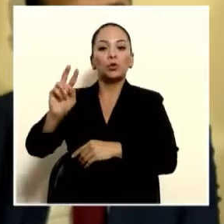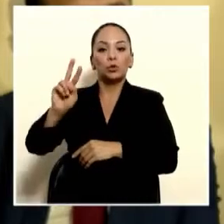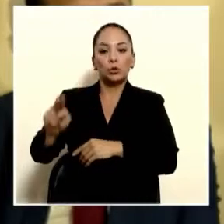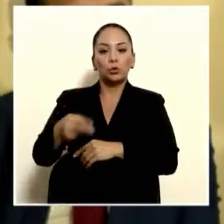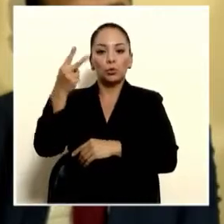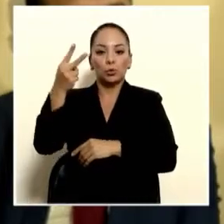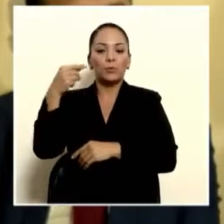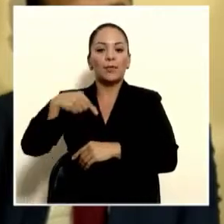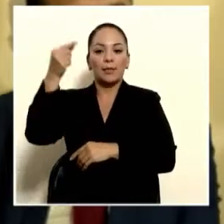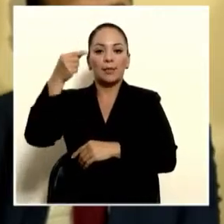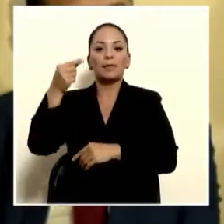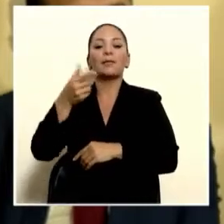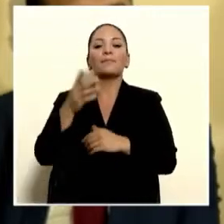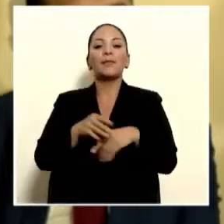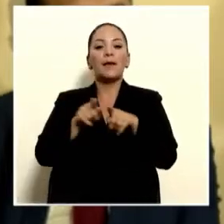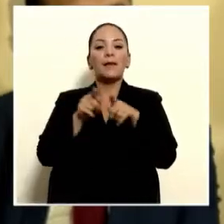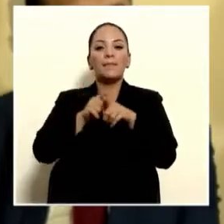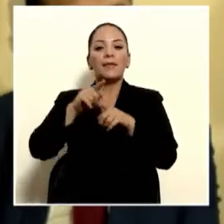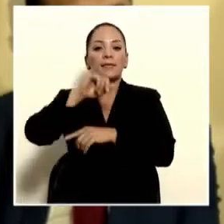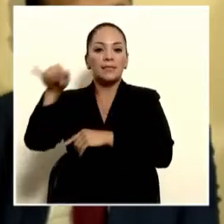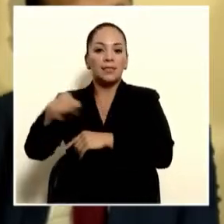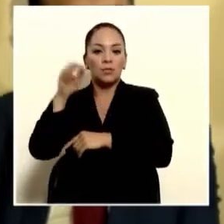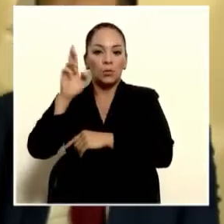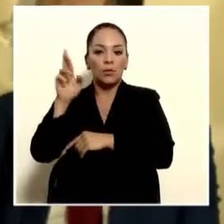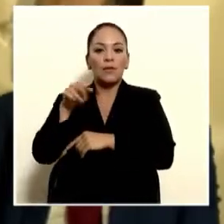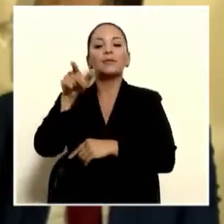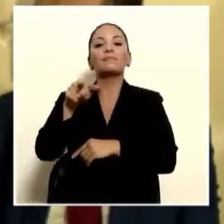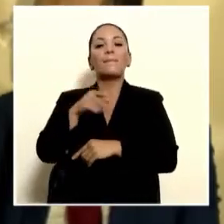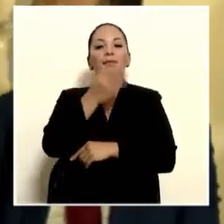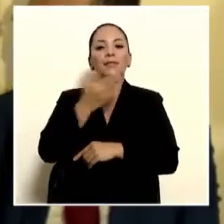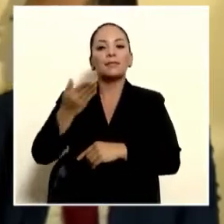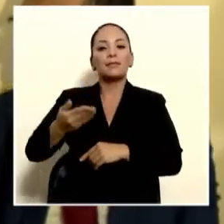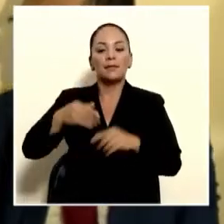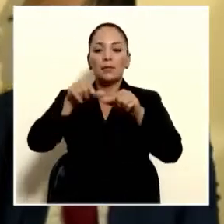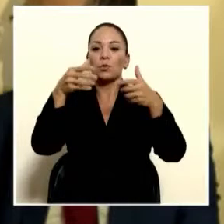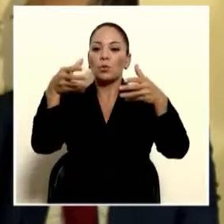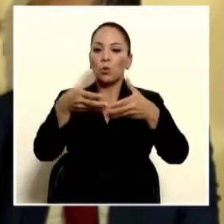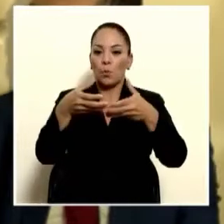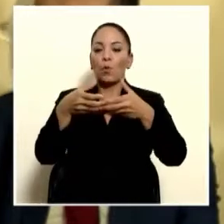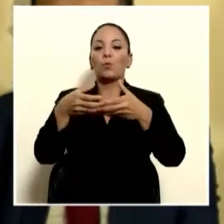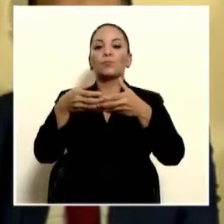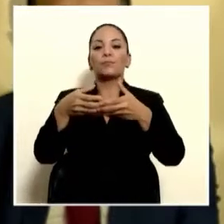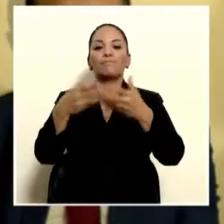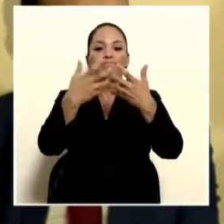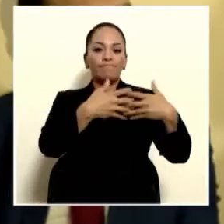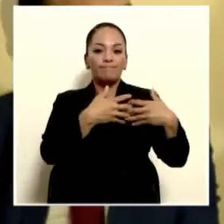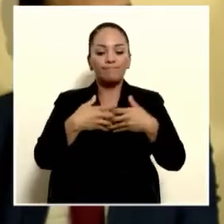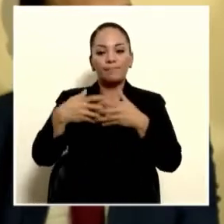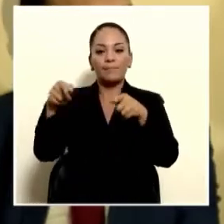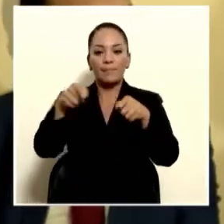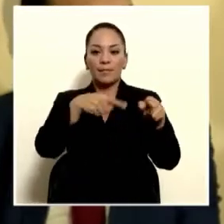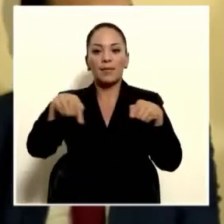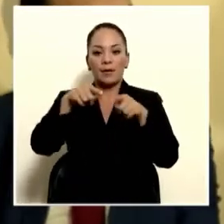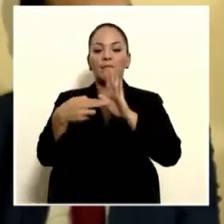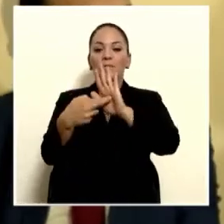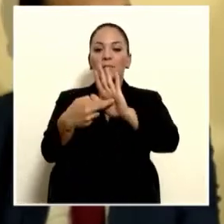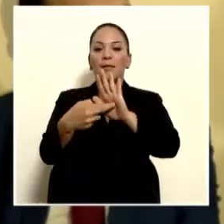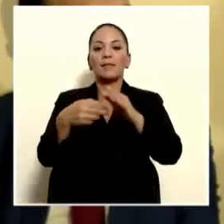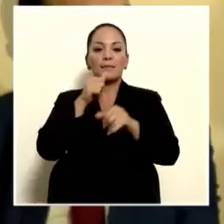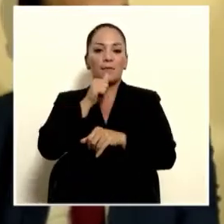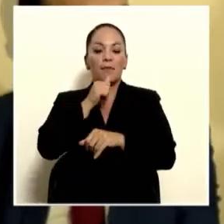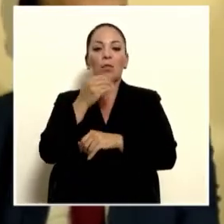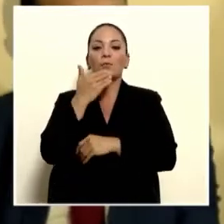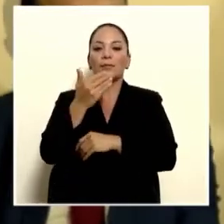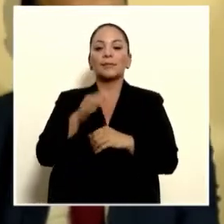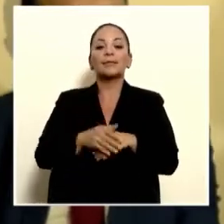el señor José Álvaro Jenkins Rodríguez, presidente de la Unión Costarricense de Cámaras y Asociaciones del Sector Empresarial Privado.